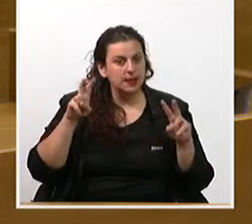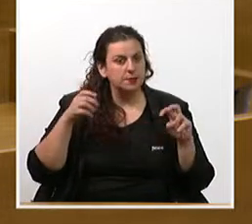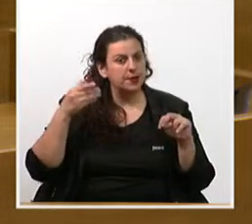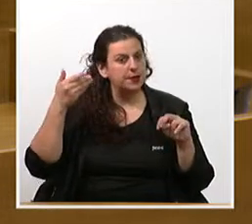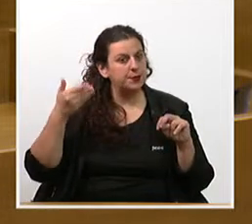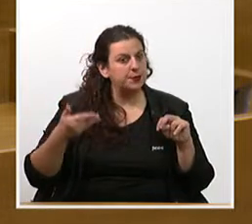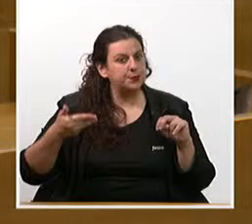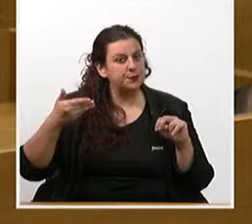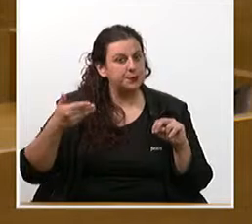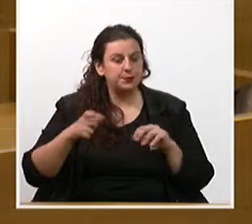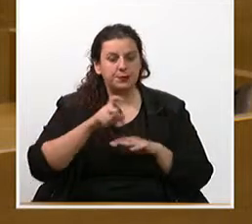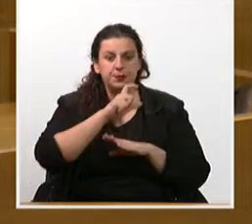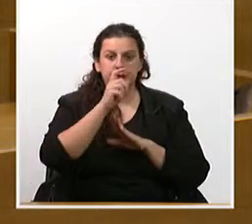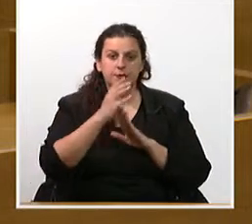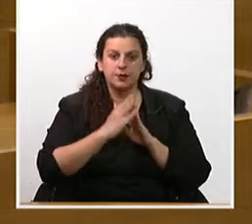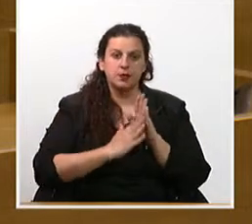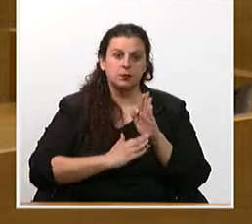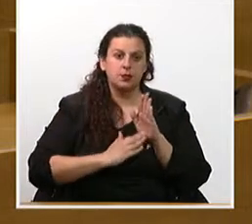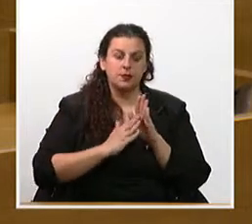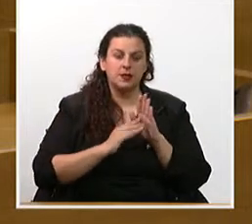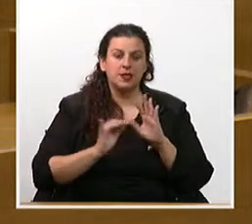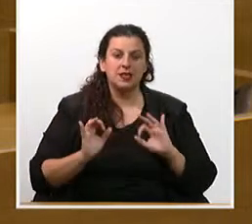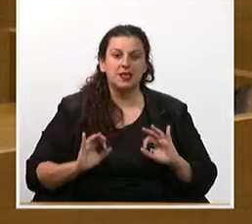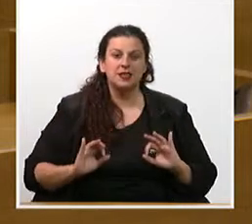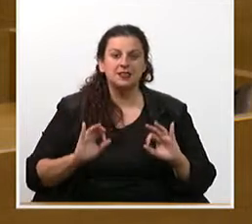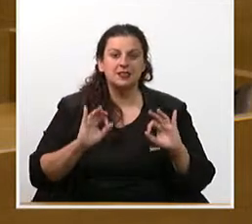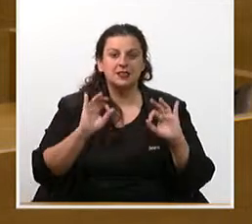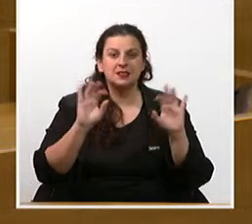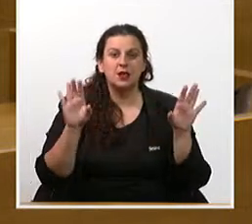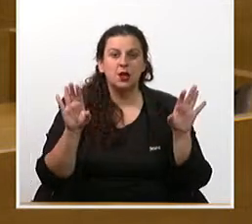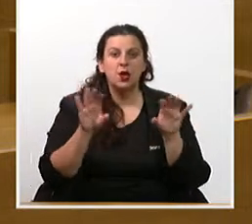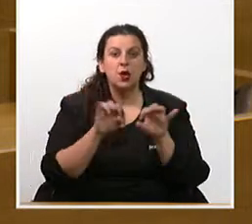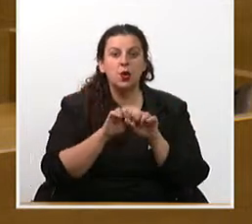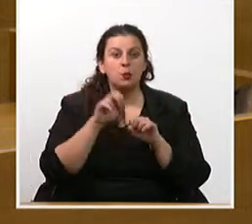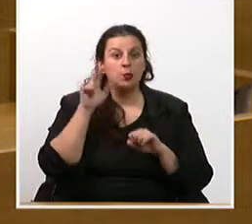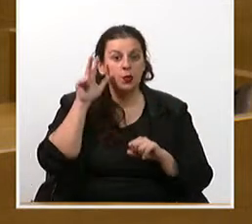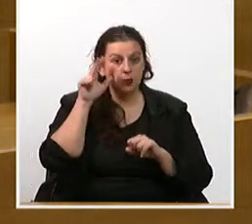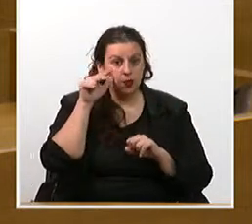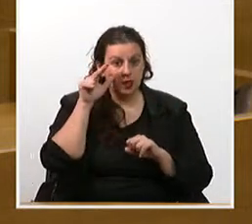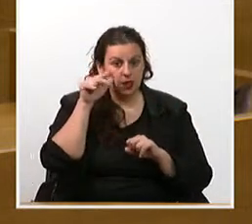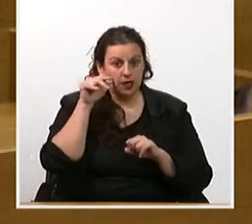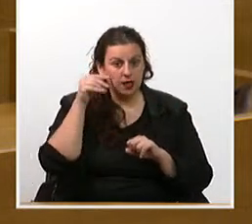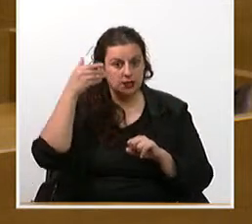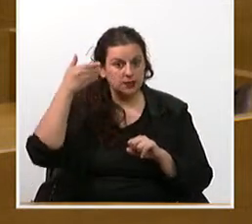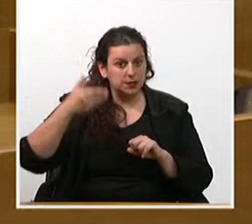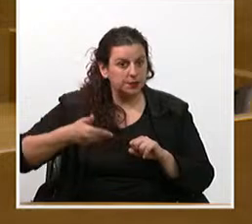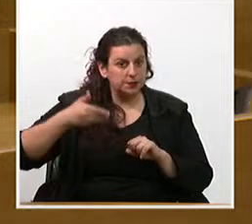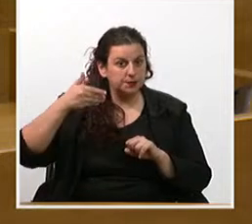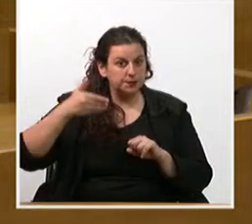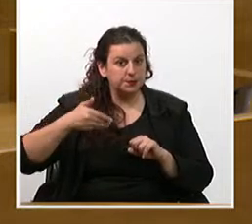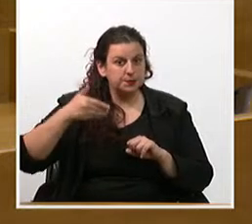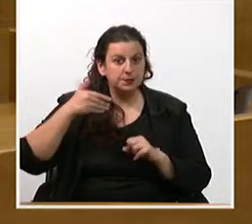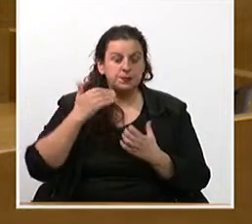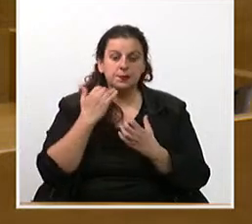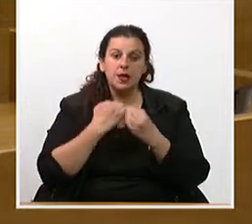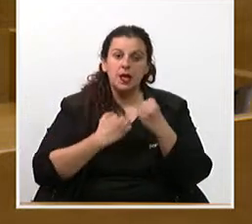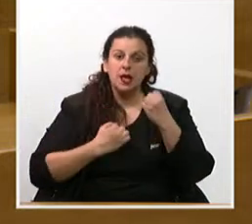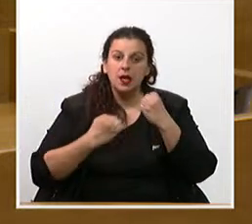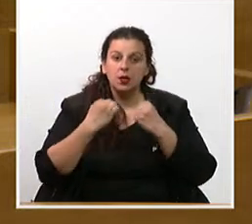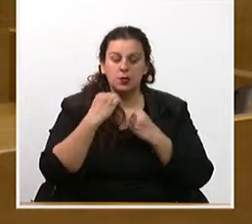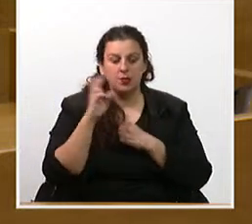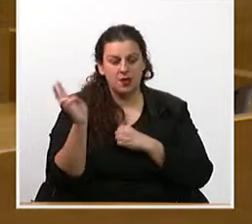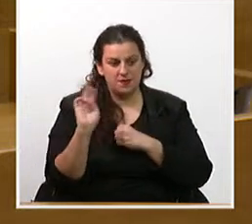la comunidad valenciana especialmente para la provincia de alicante y vital para el desarrollo económico de la